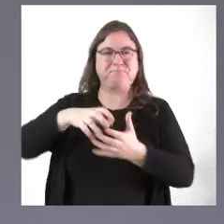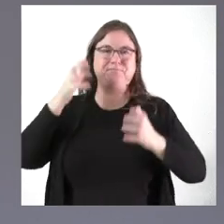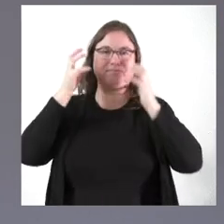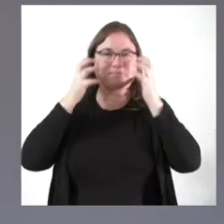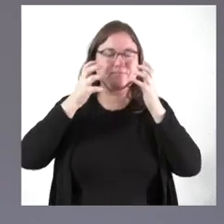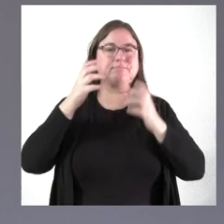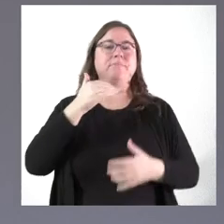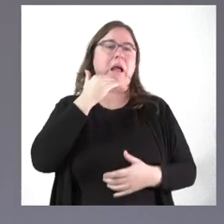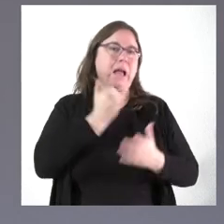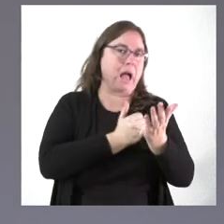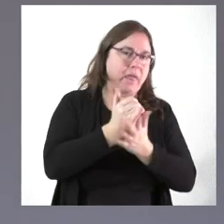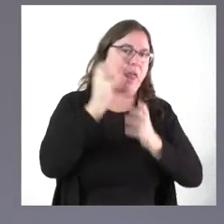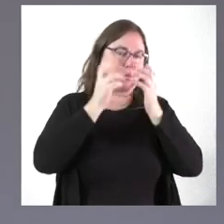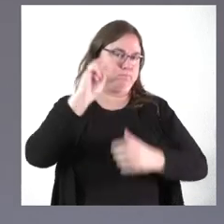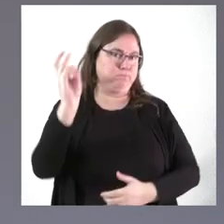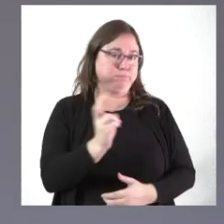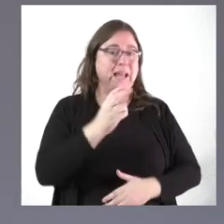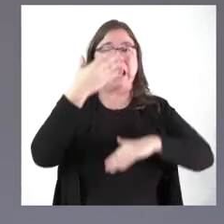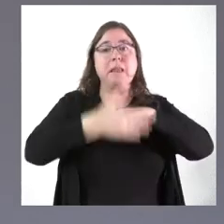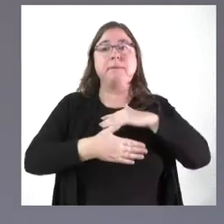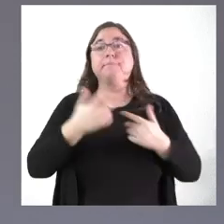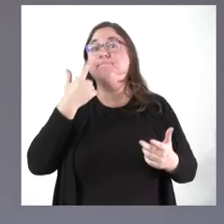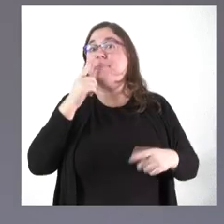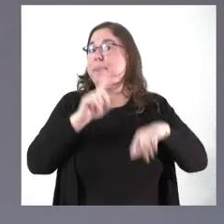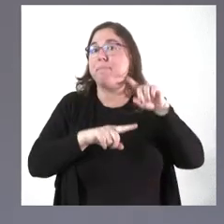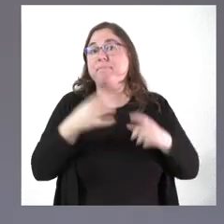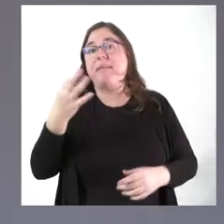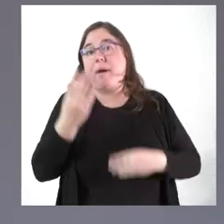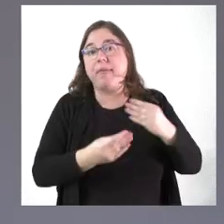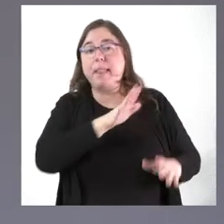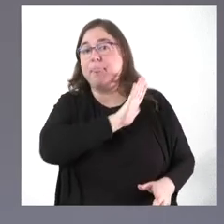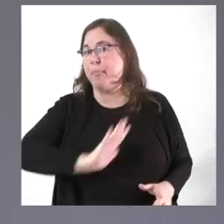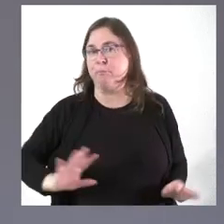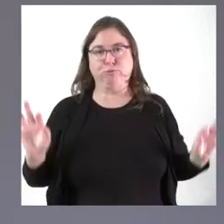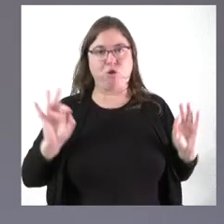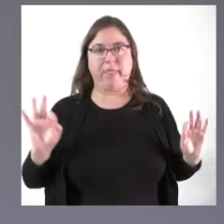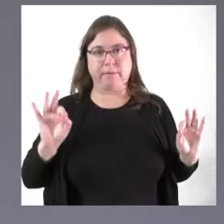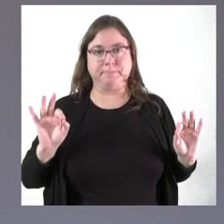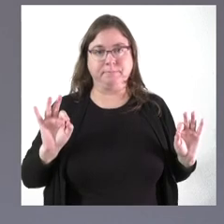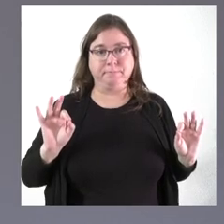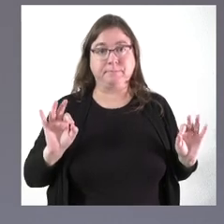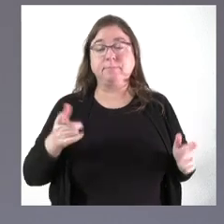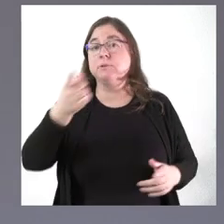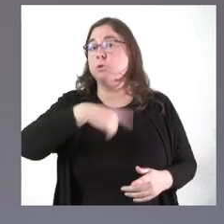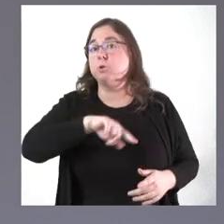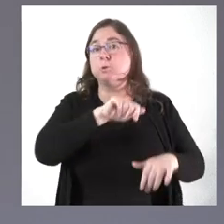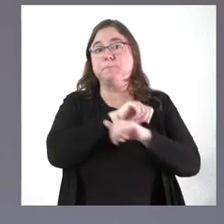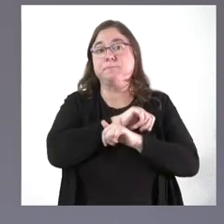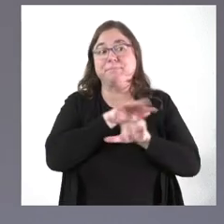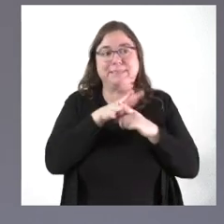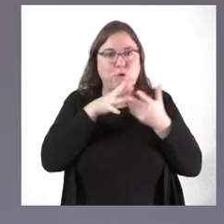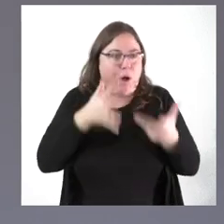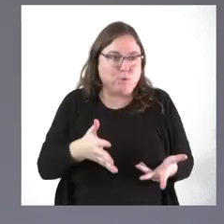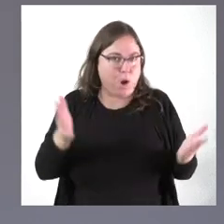agrícolas ganaderas Bueno pues es algo que tendrá que hacerlo de momento no ha habido nada al respecto y por lo tanto estamos ante la realidad actual